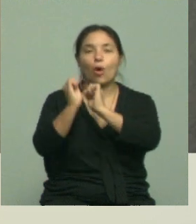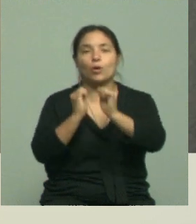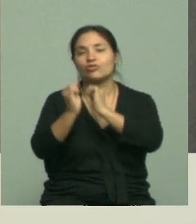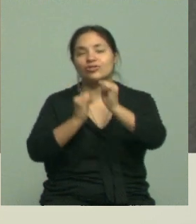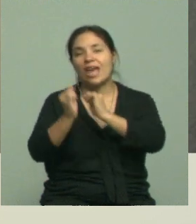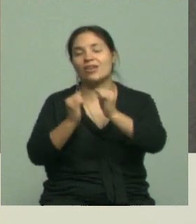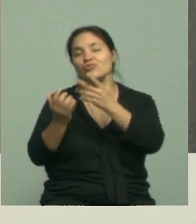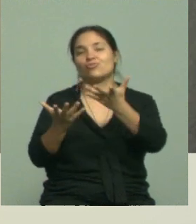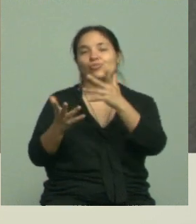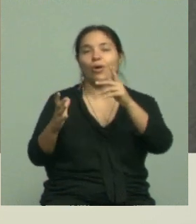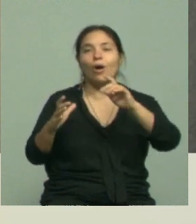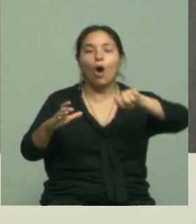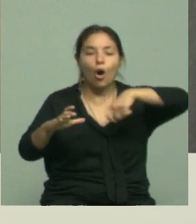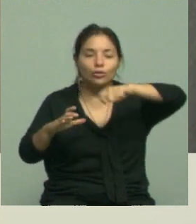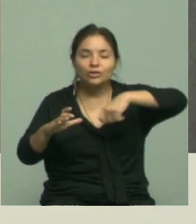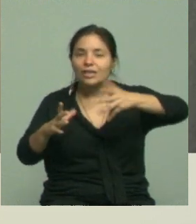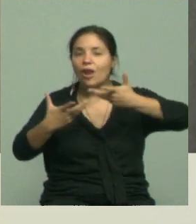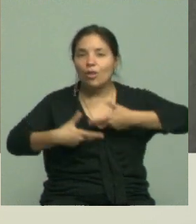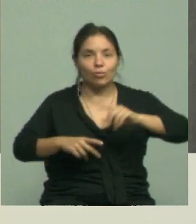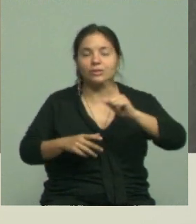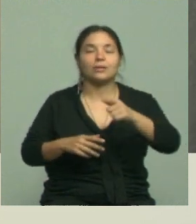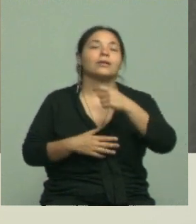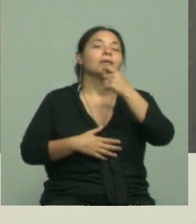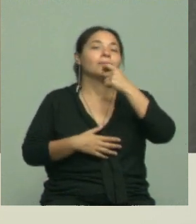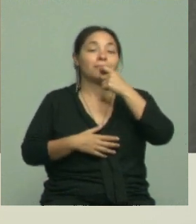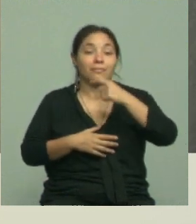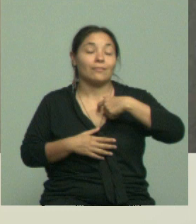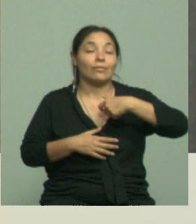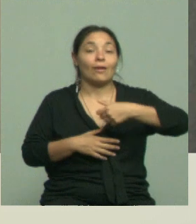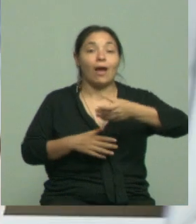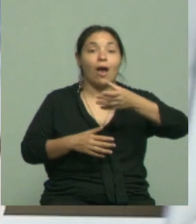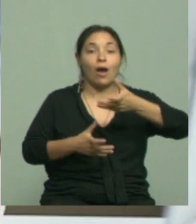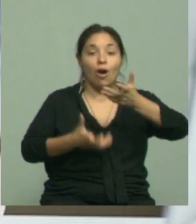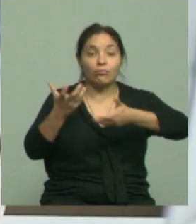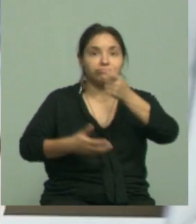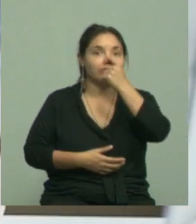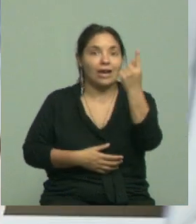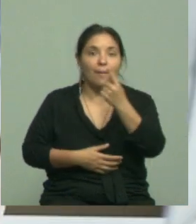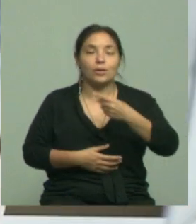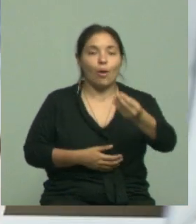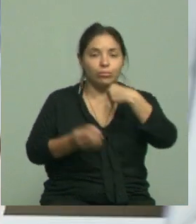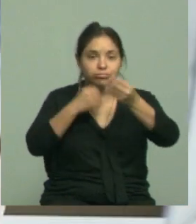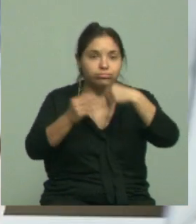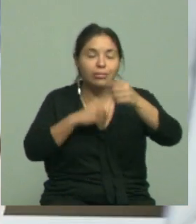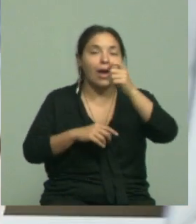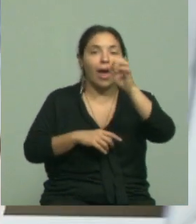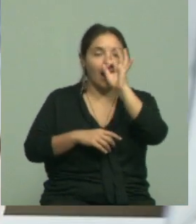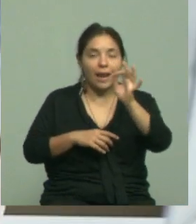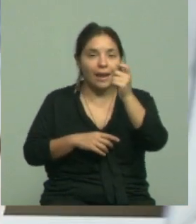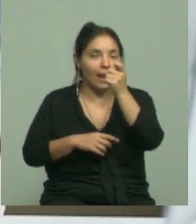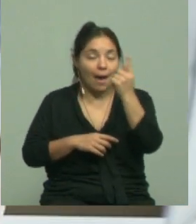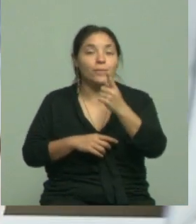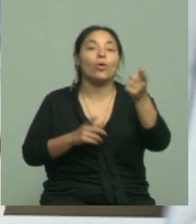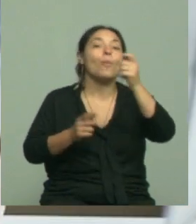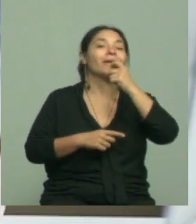al trabajo, o comemos mientras hablamos. Por lo general es un alimento que cuando llega al estómago, en muchos casos, no en